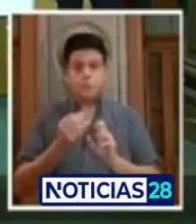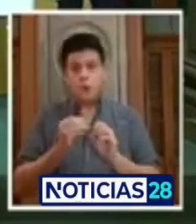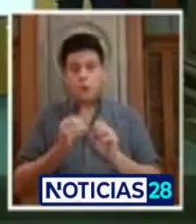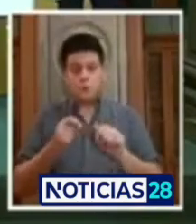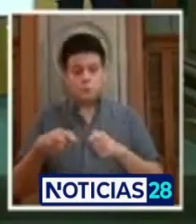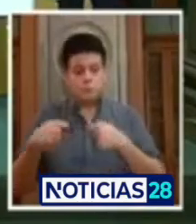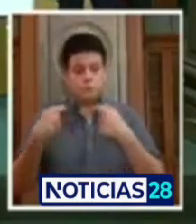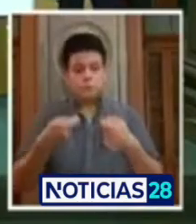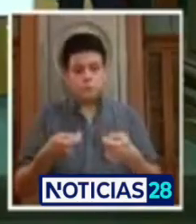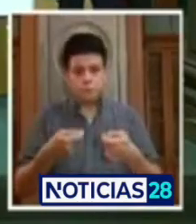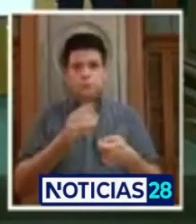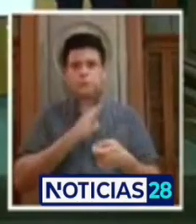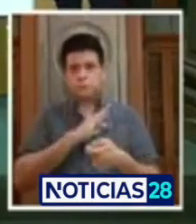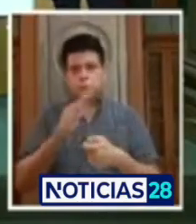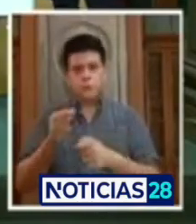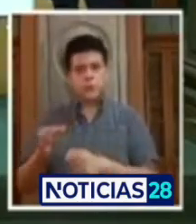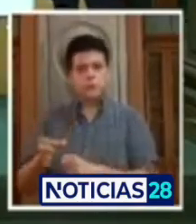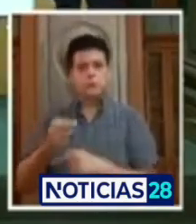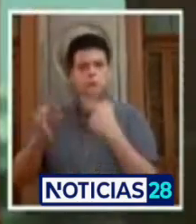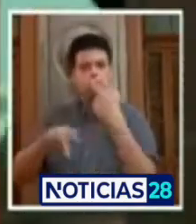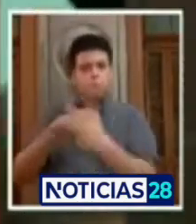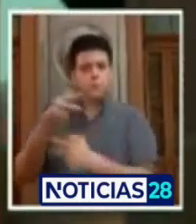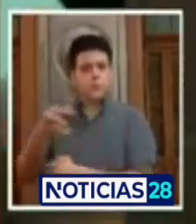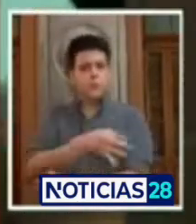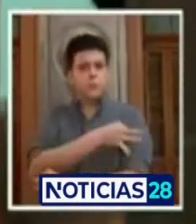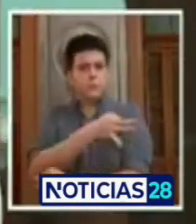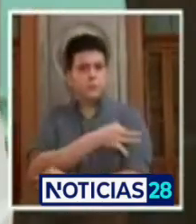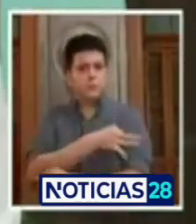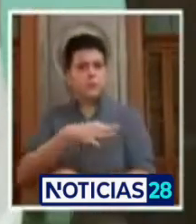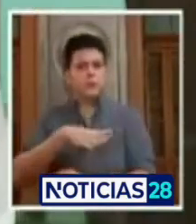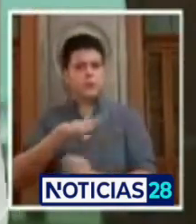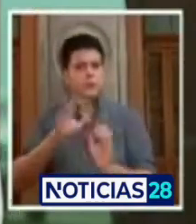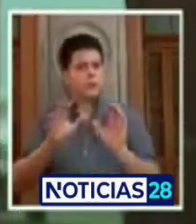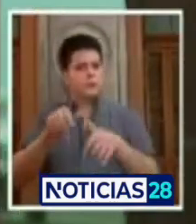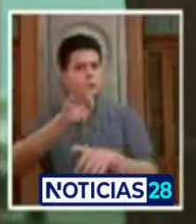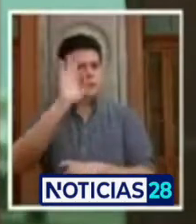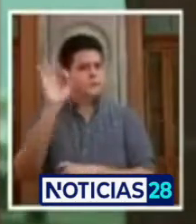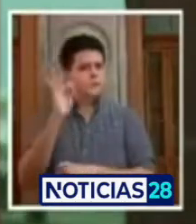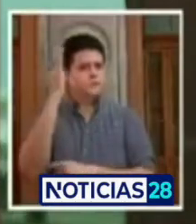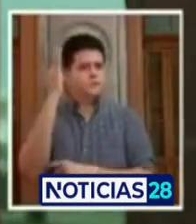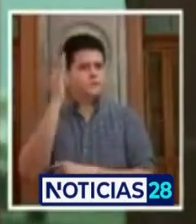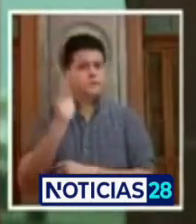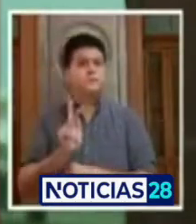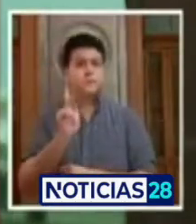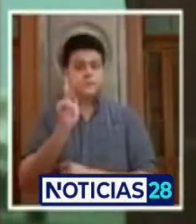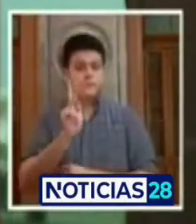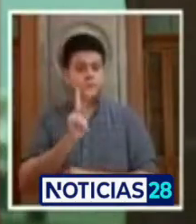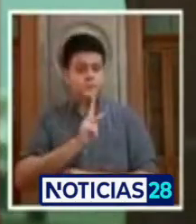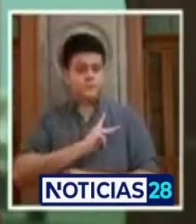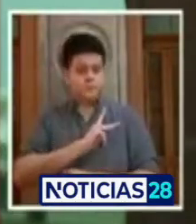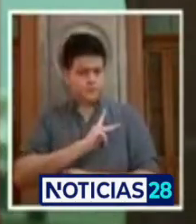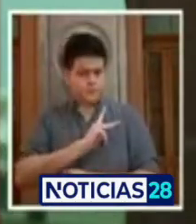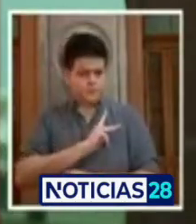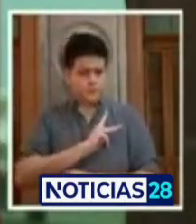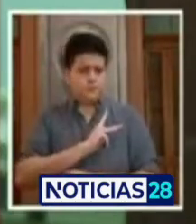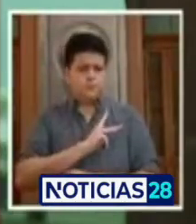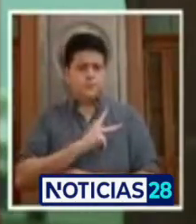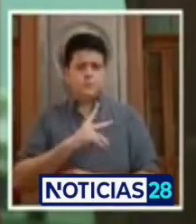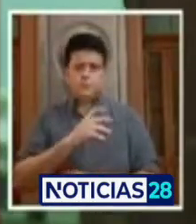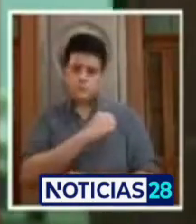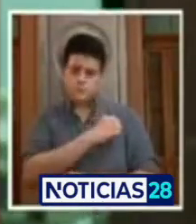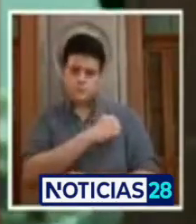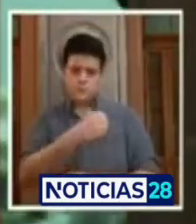solicitar la vacunación hay un registro federal pero no nosotros tenemos la obligación